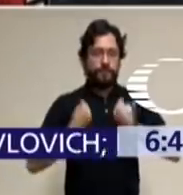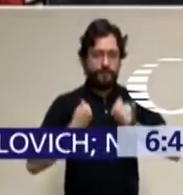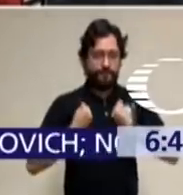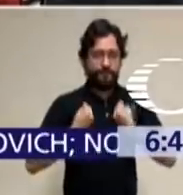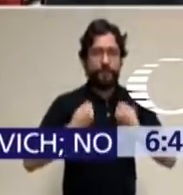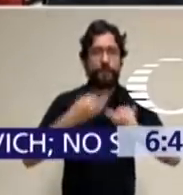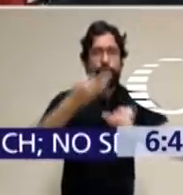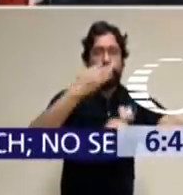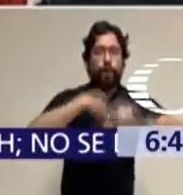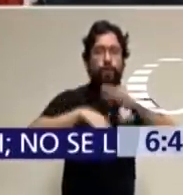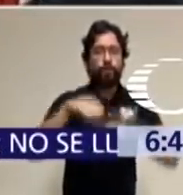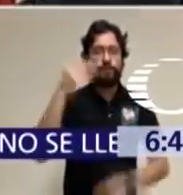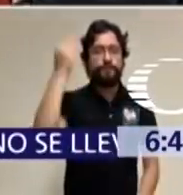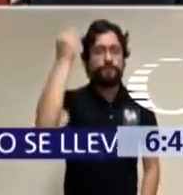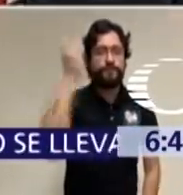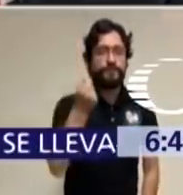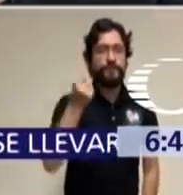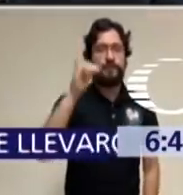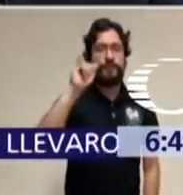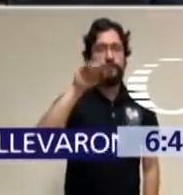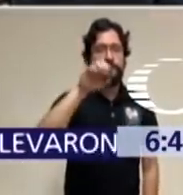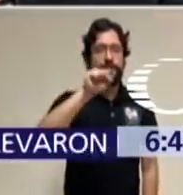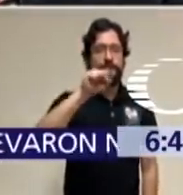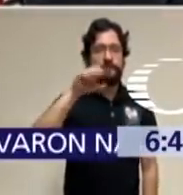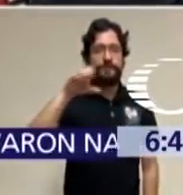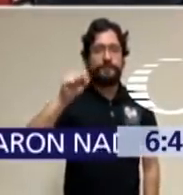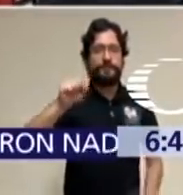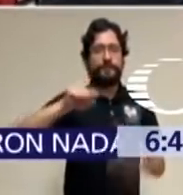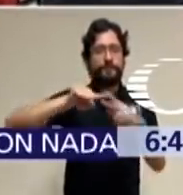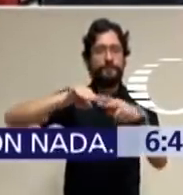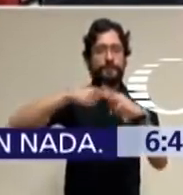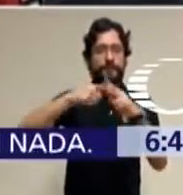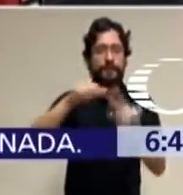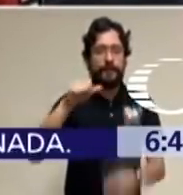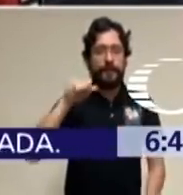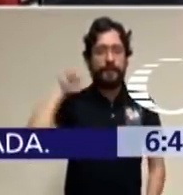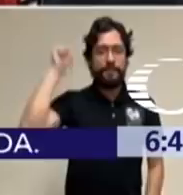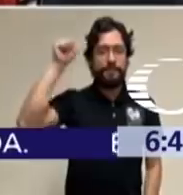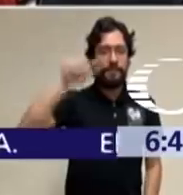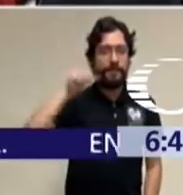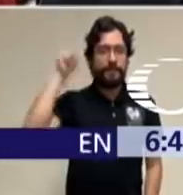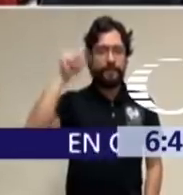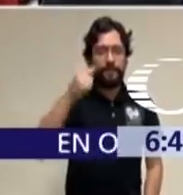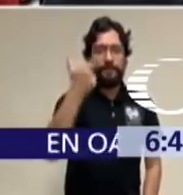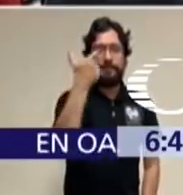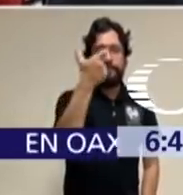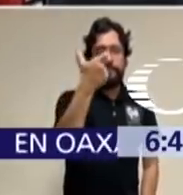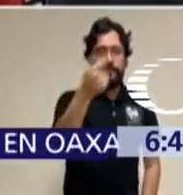forma automática en las cuentas de su pensión. Y a quienes han fallecido,